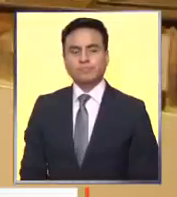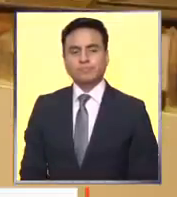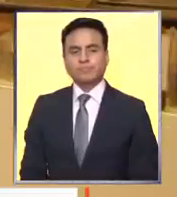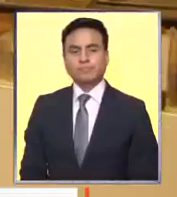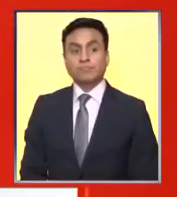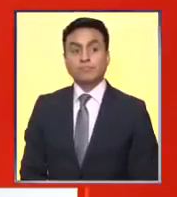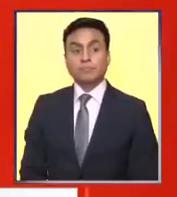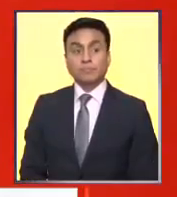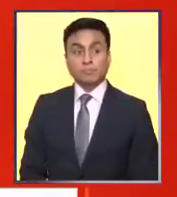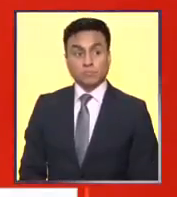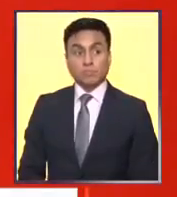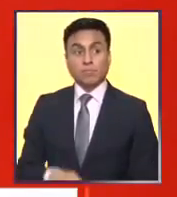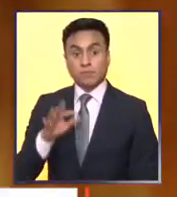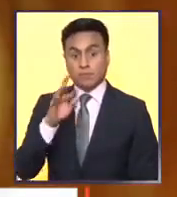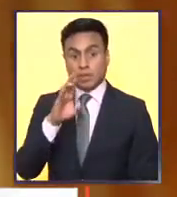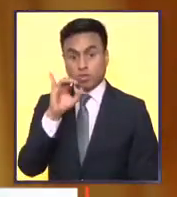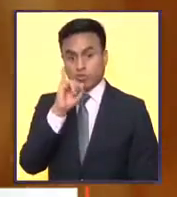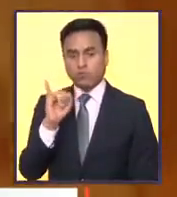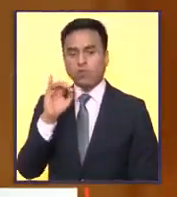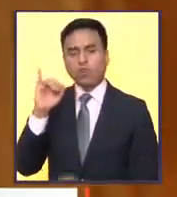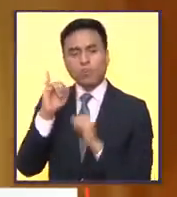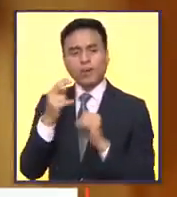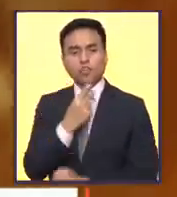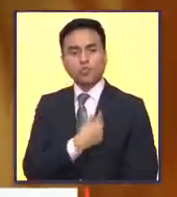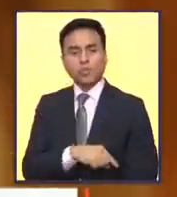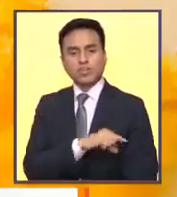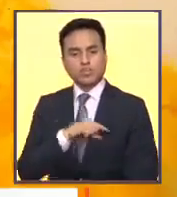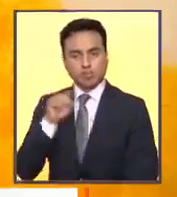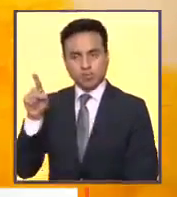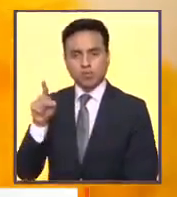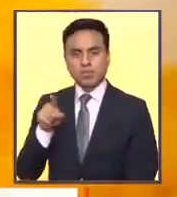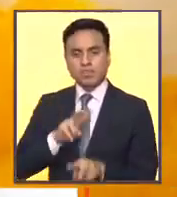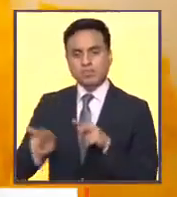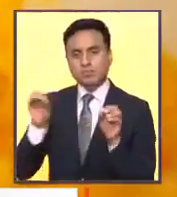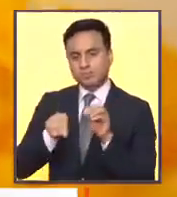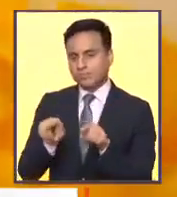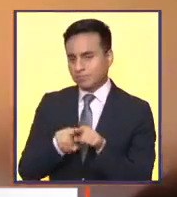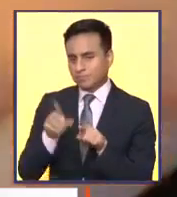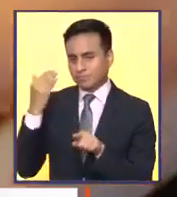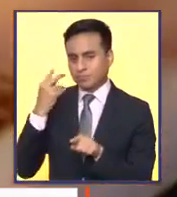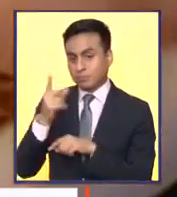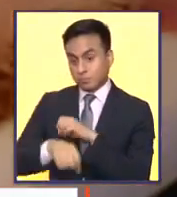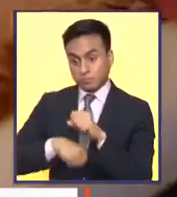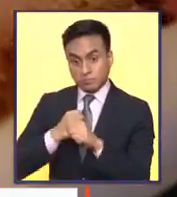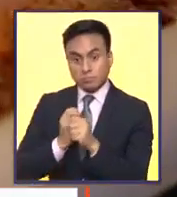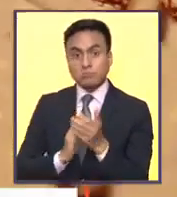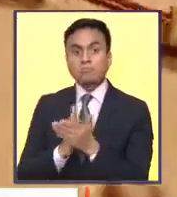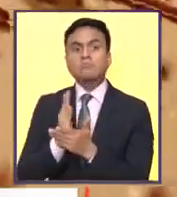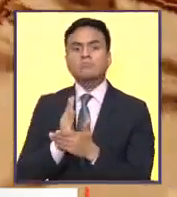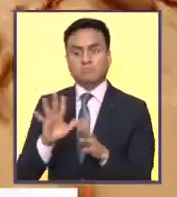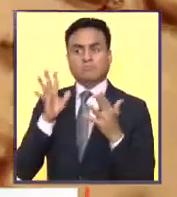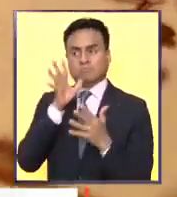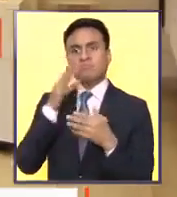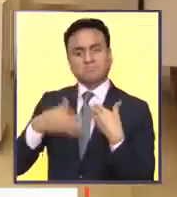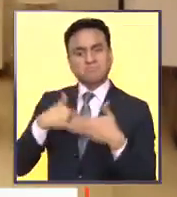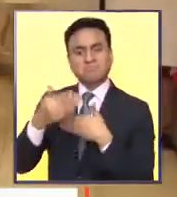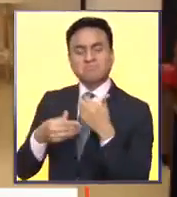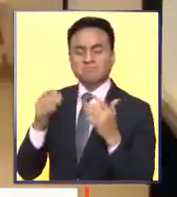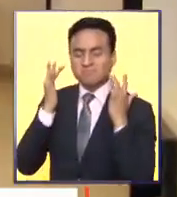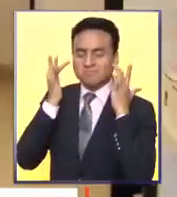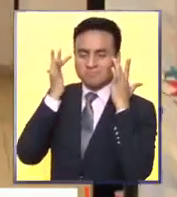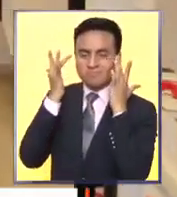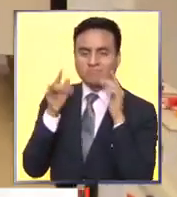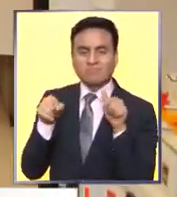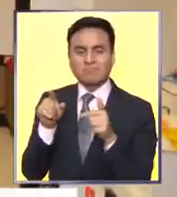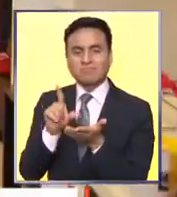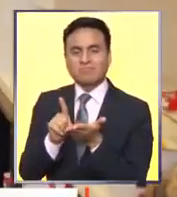Feroz es una chocolatería estilo suizo. La desarrollé junto a mi hermano hace aproximadamente un año y nos ha ido increíble, así que estamos súper contentos. Está